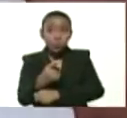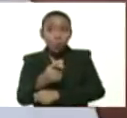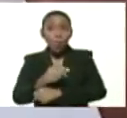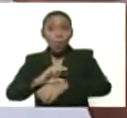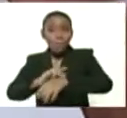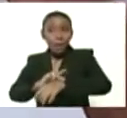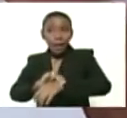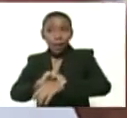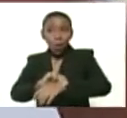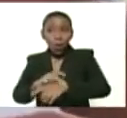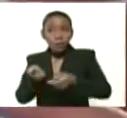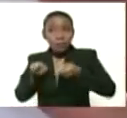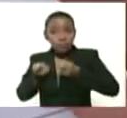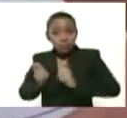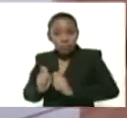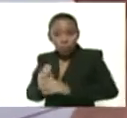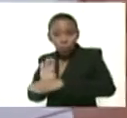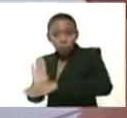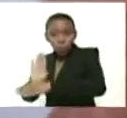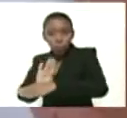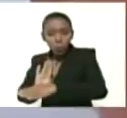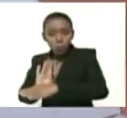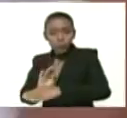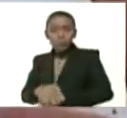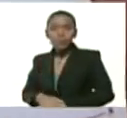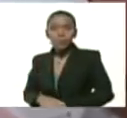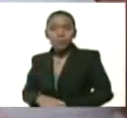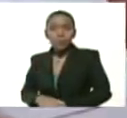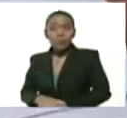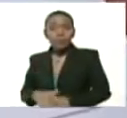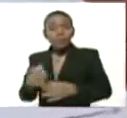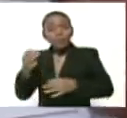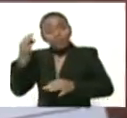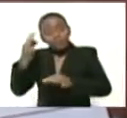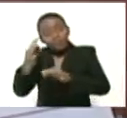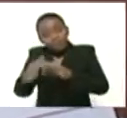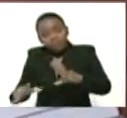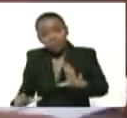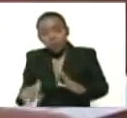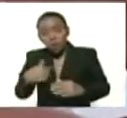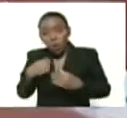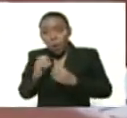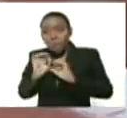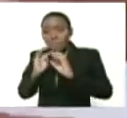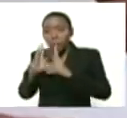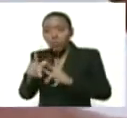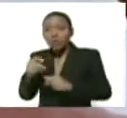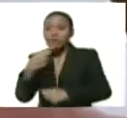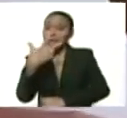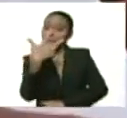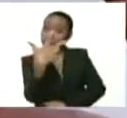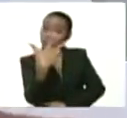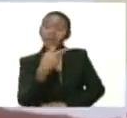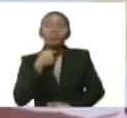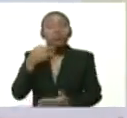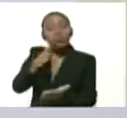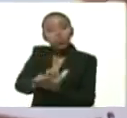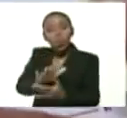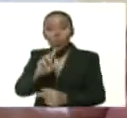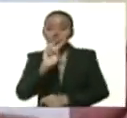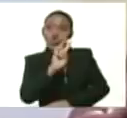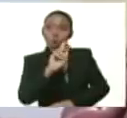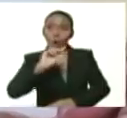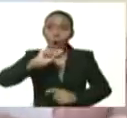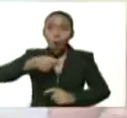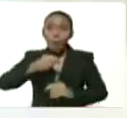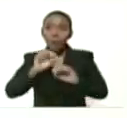médicos tratantes. Lamentablemente, luego voy a comentarlo, tenemos 3 fallecidos para un 2,3%, es una